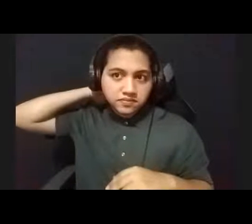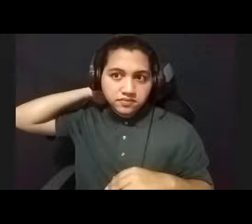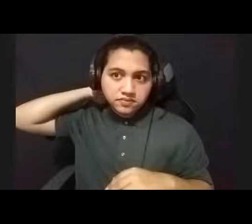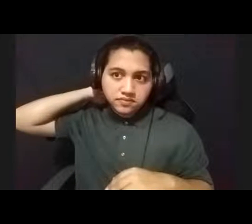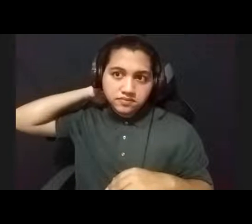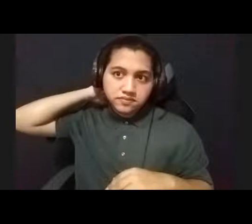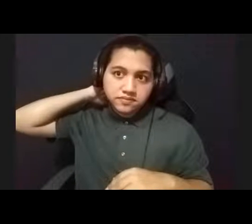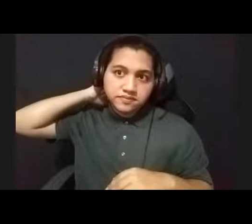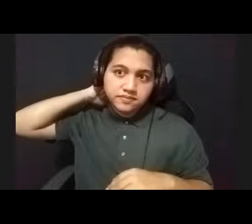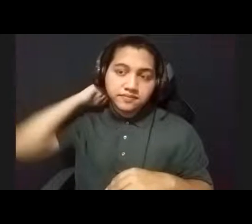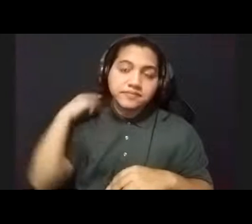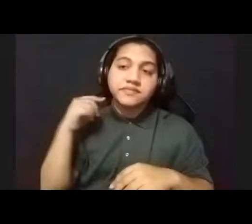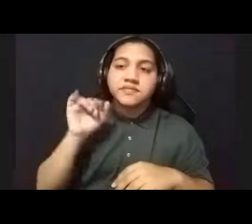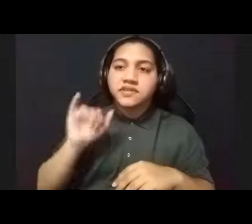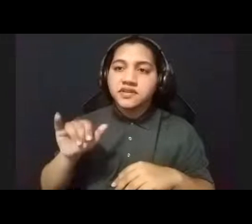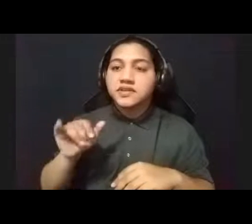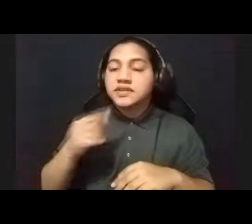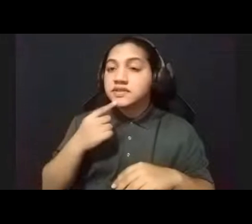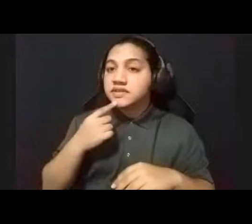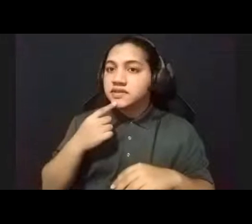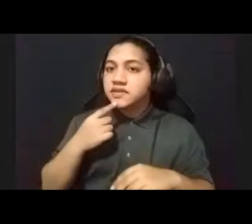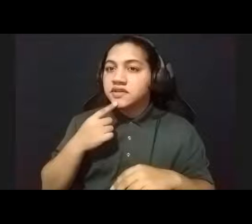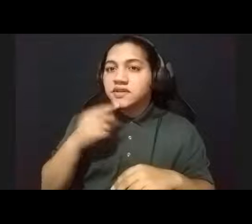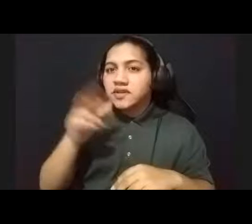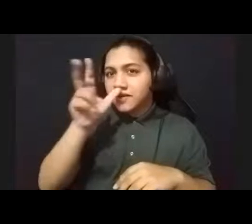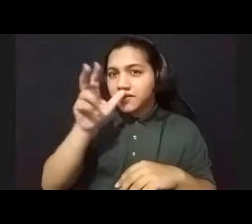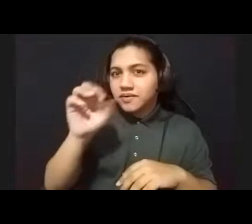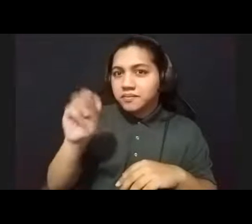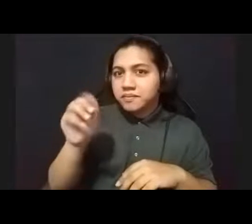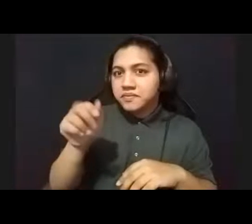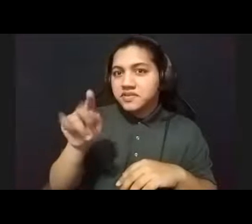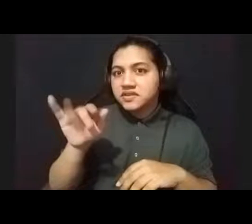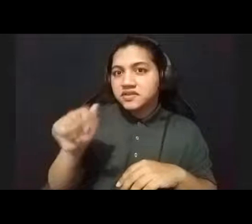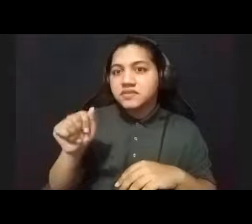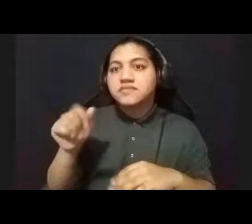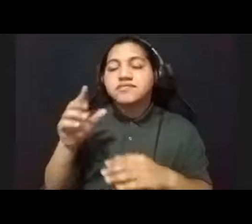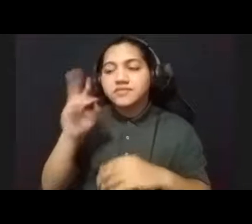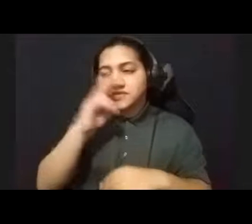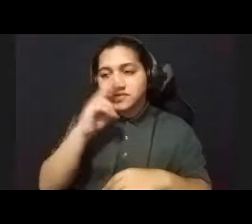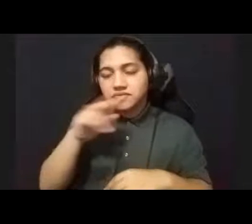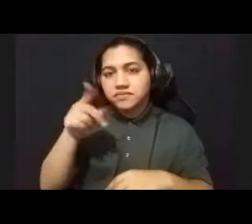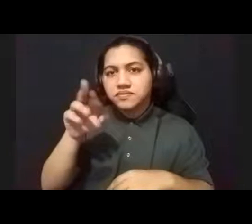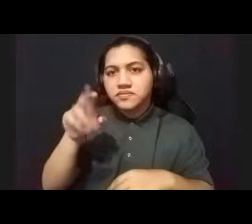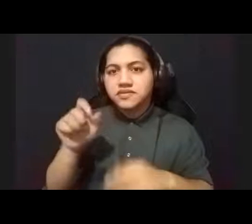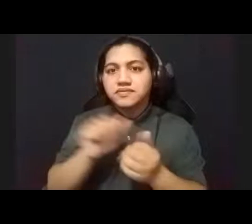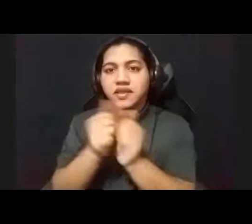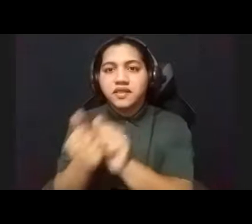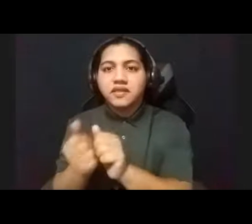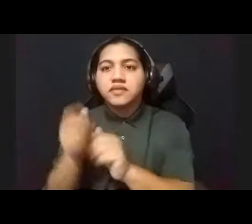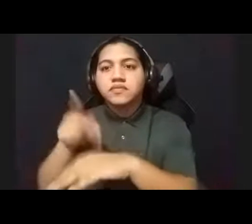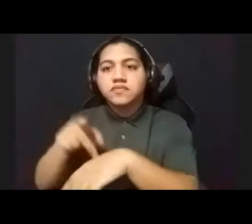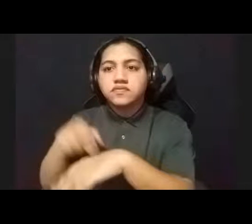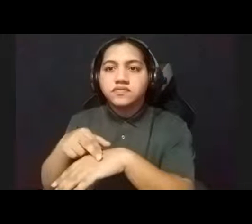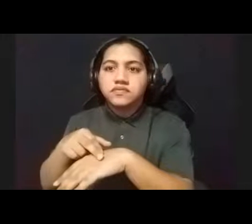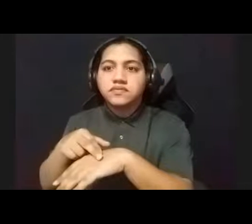aquí está, sí es esta. Dice, La Cucarachita Martina y el Ratoncito Pérez, adaptación puertorriqueña de